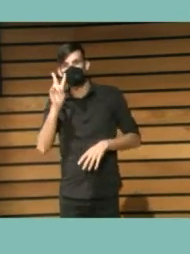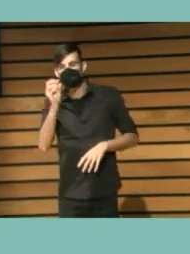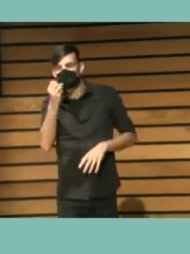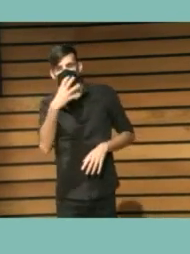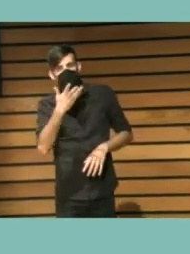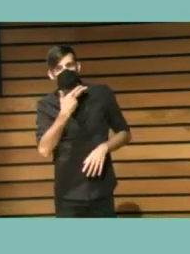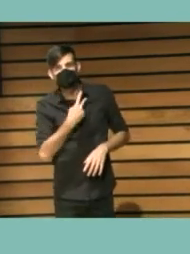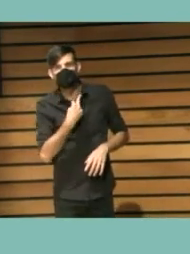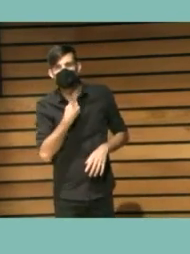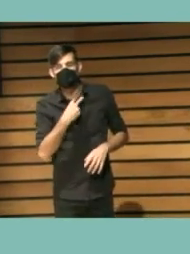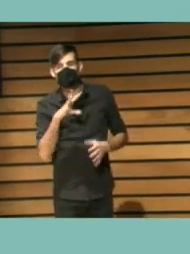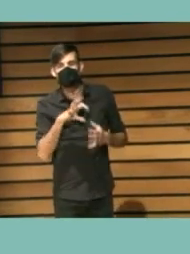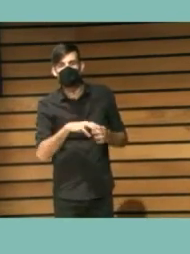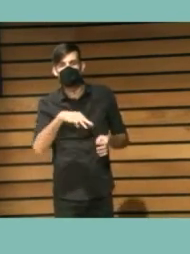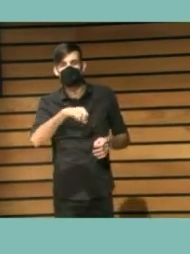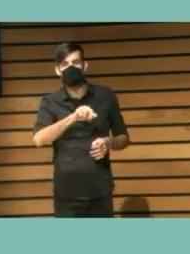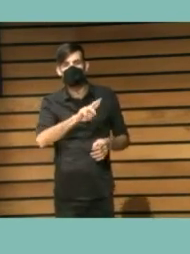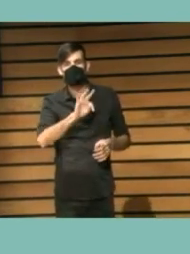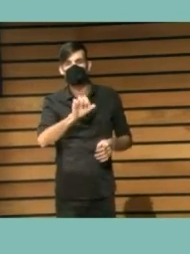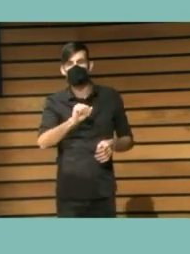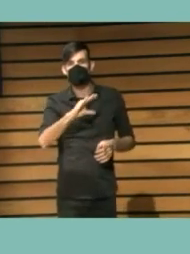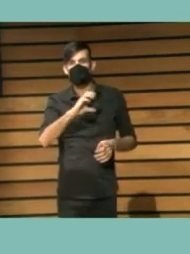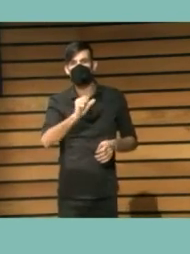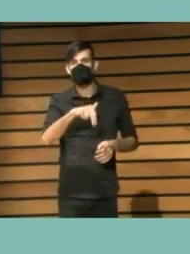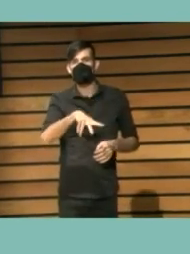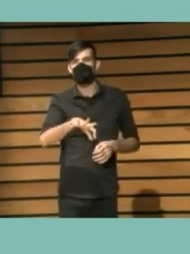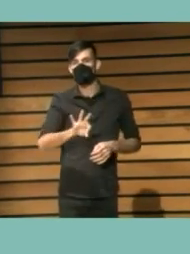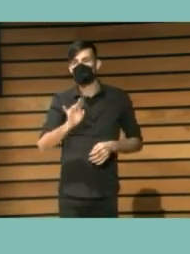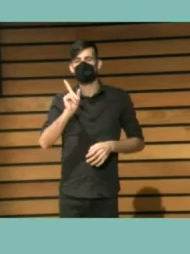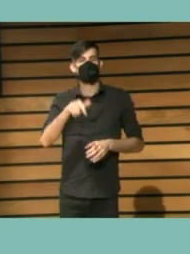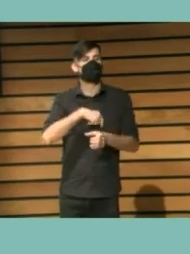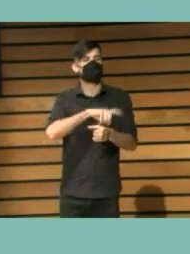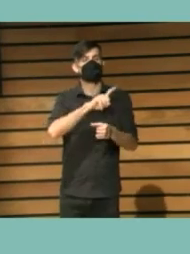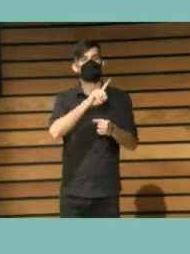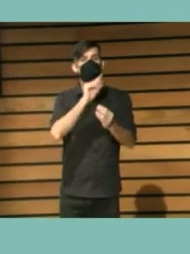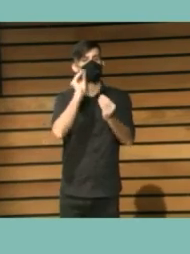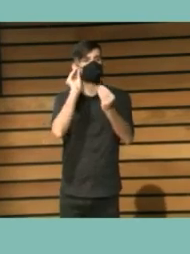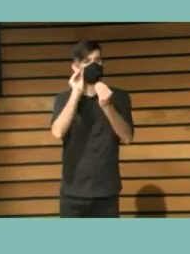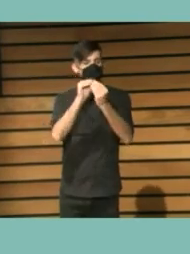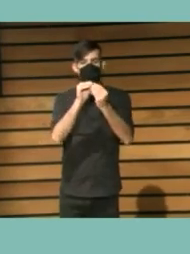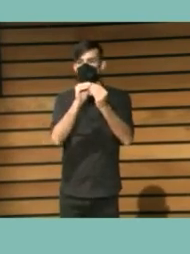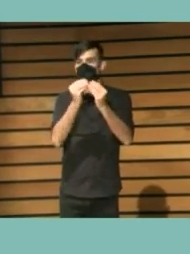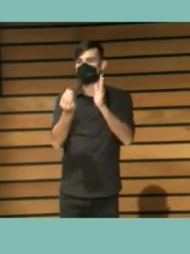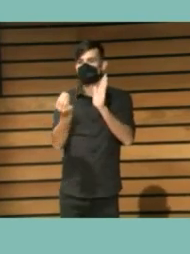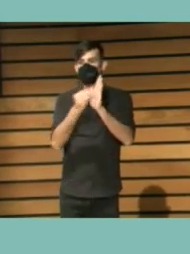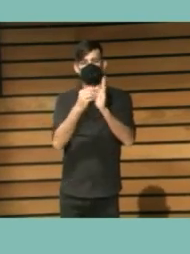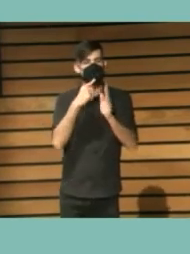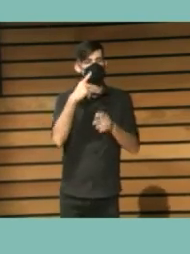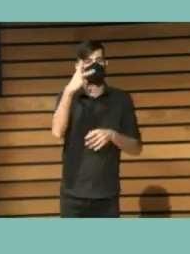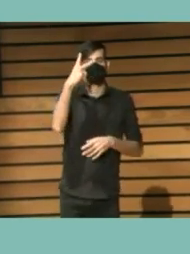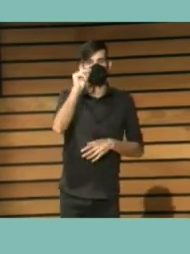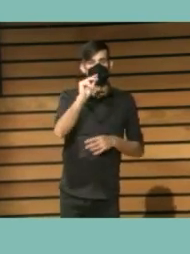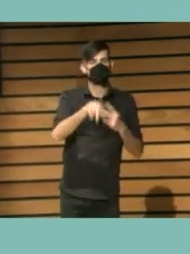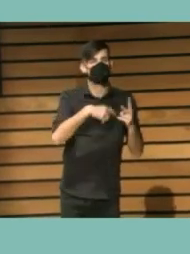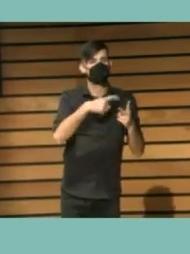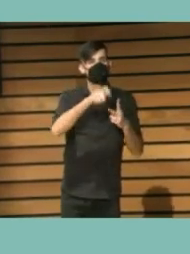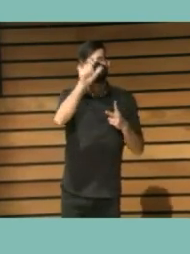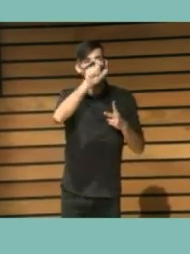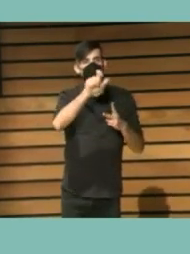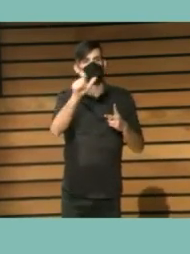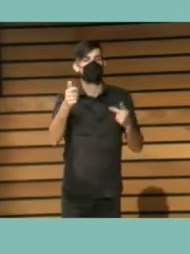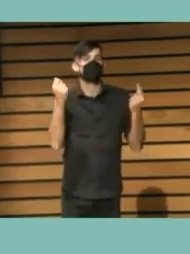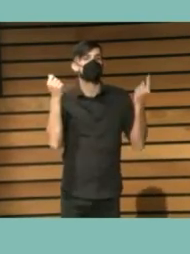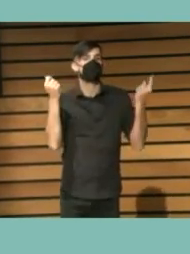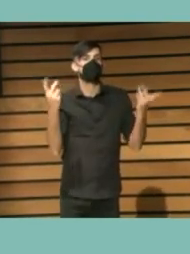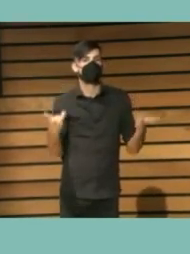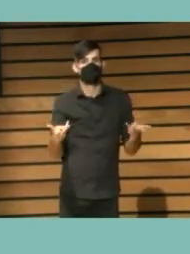parecido. Yo añadiría que no solamente lo que no decimos no, sino a cuántas personas llegamos, que